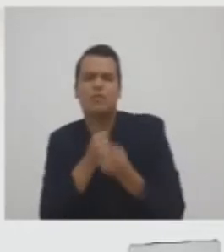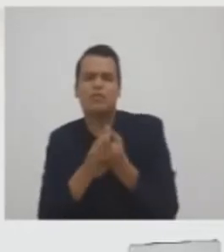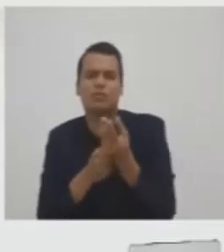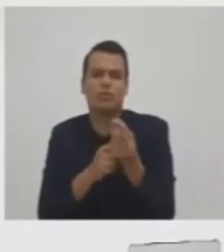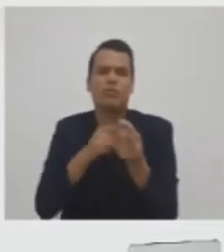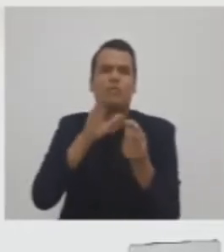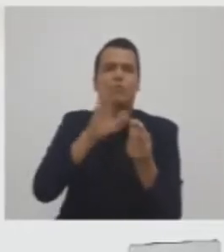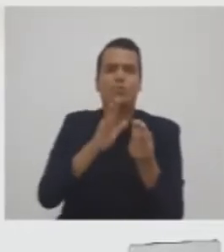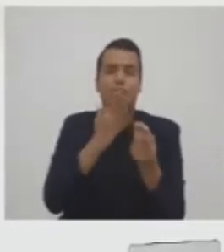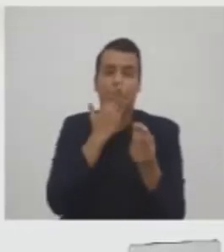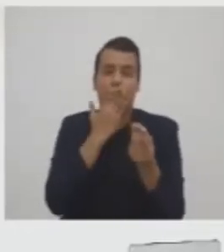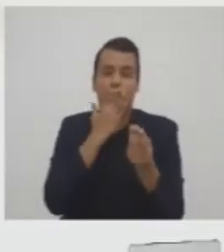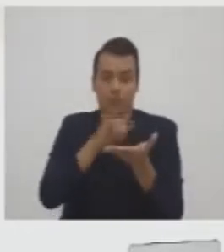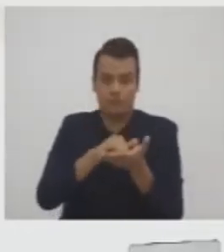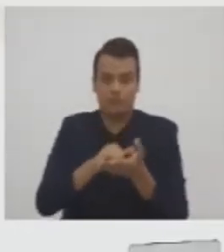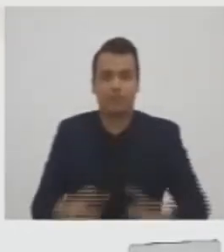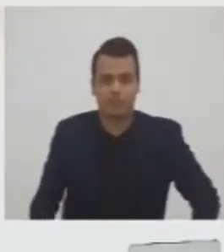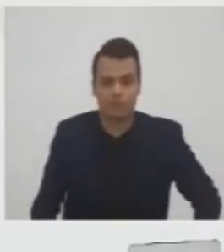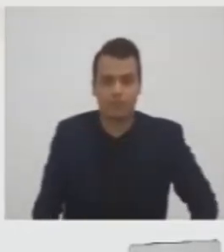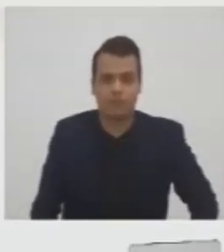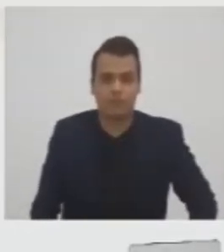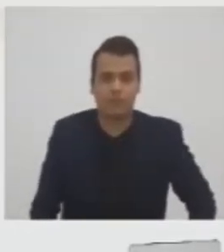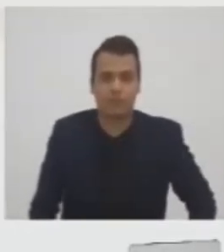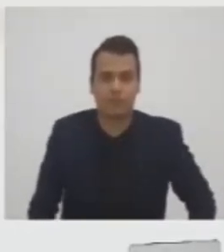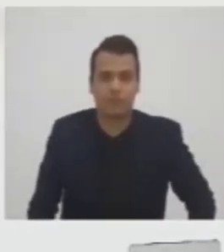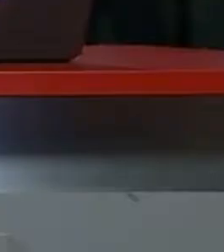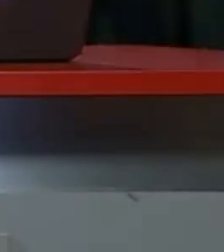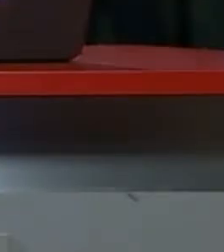Rojas Cabrera, avalado por la coalición Mi Nariño.